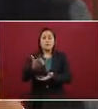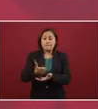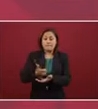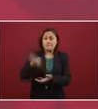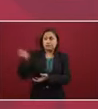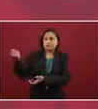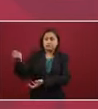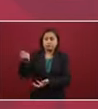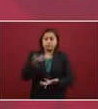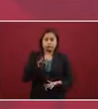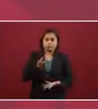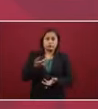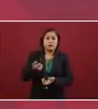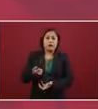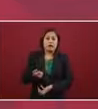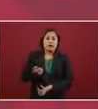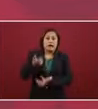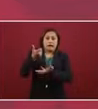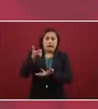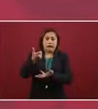mil millones de remesas.